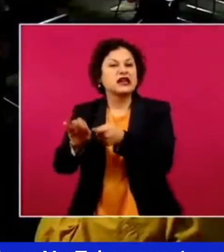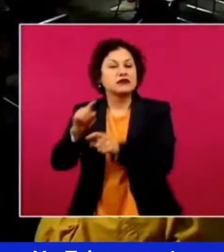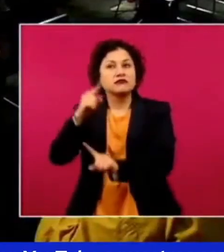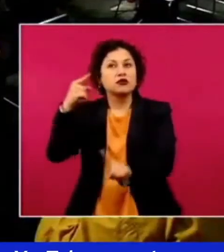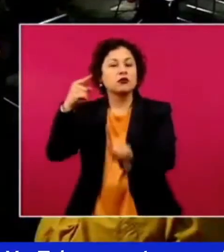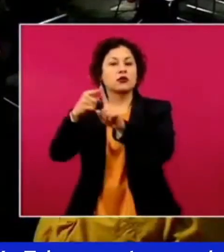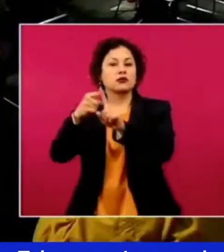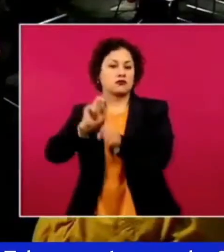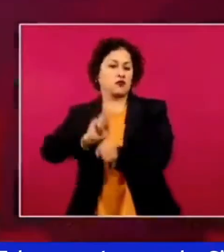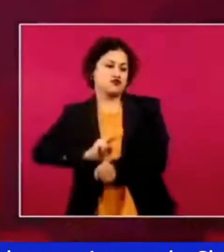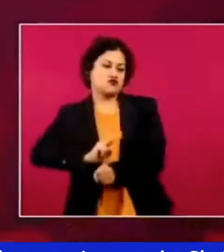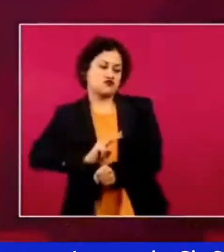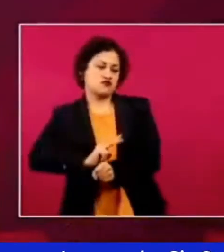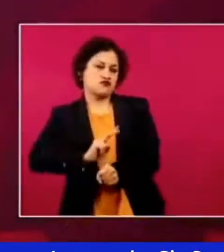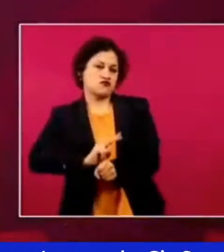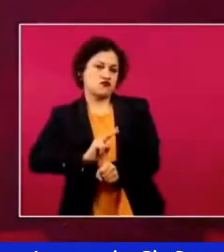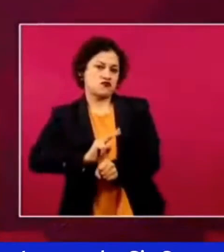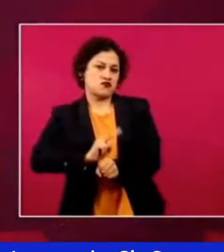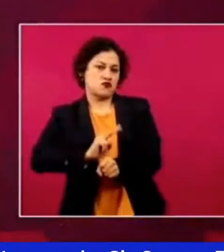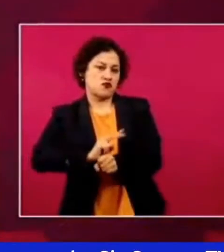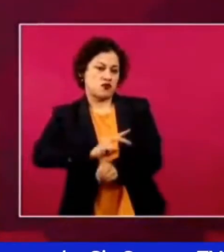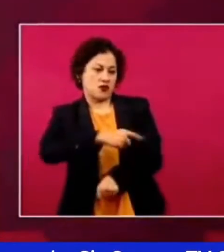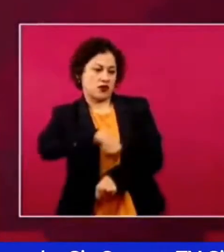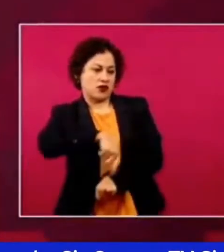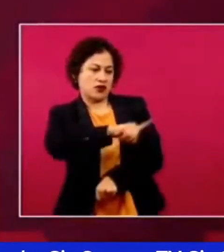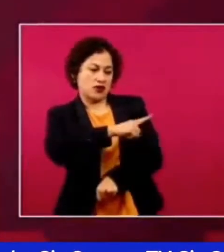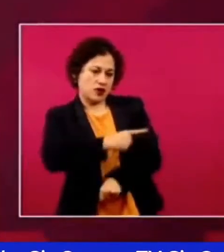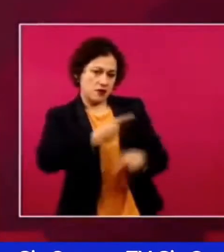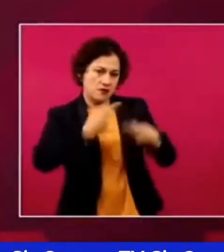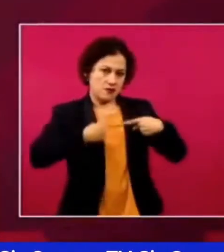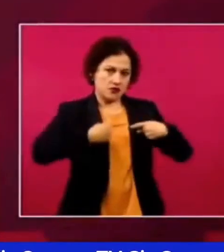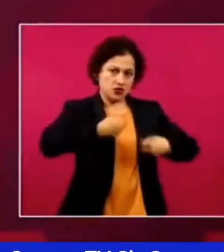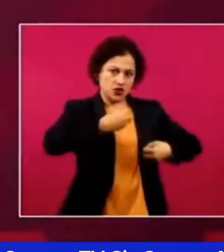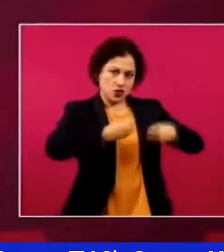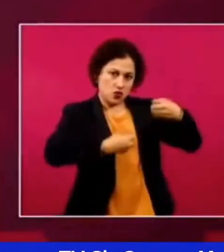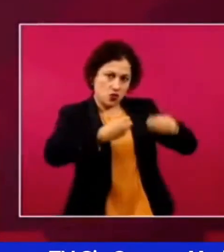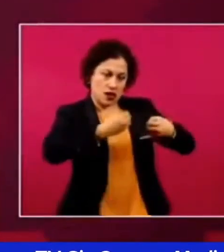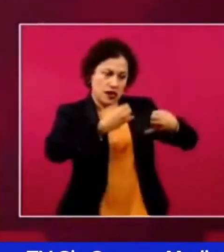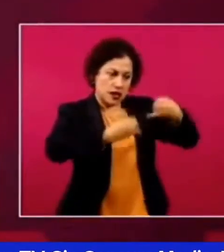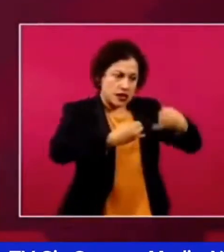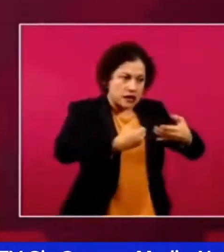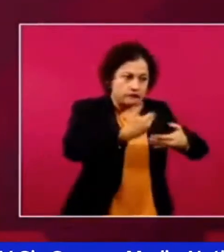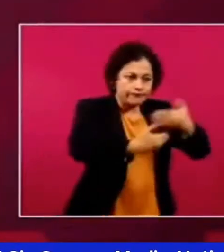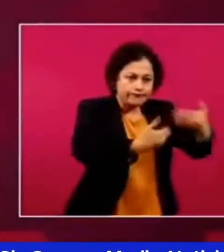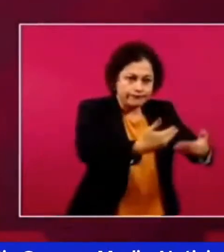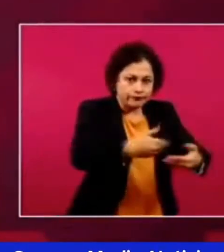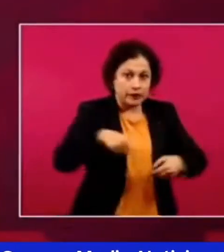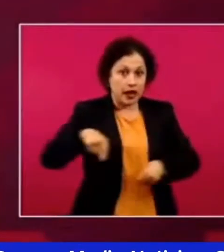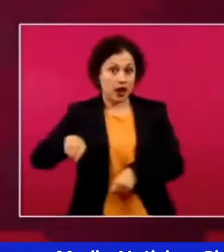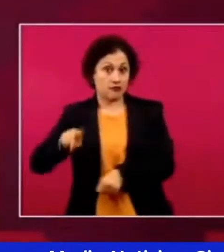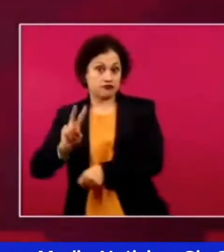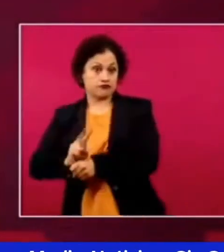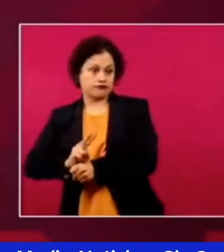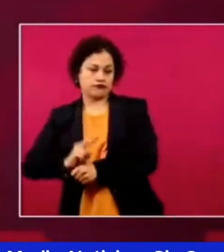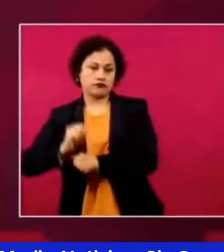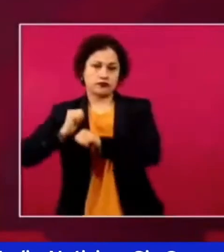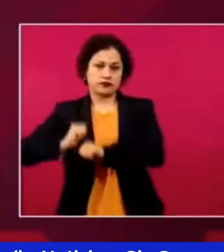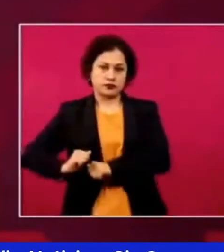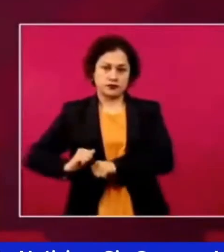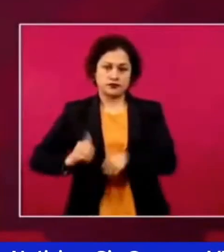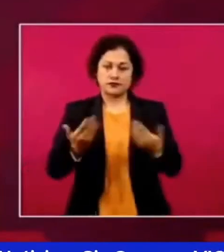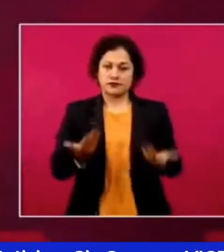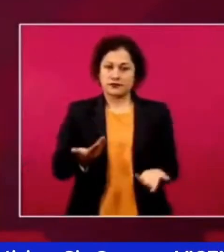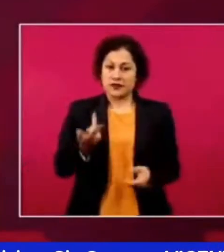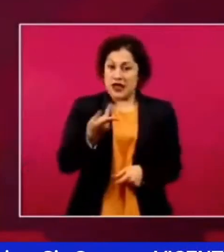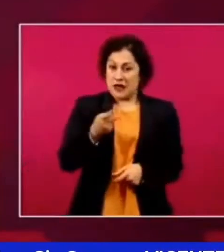vigilar el recto proceder de jueces, de magistrados, de ministros. Nada más que esa